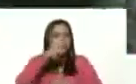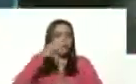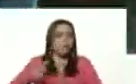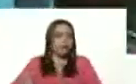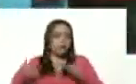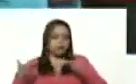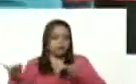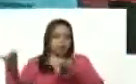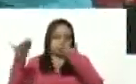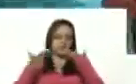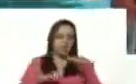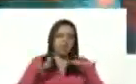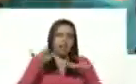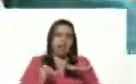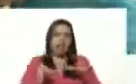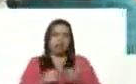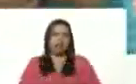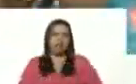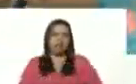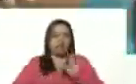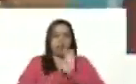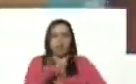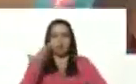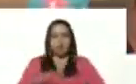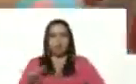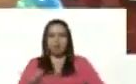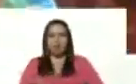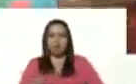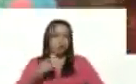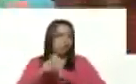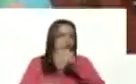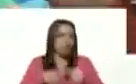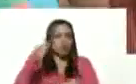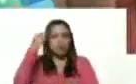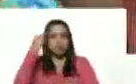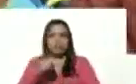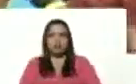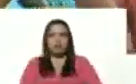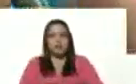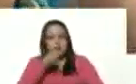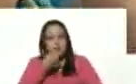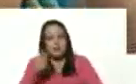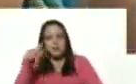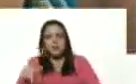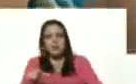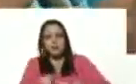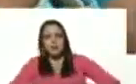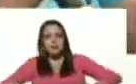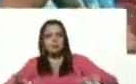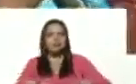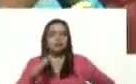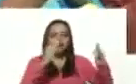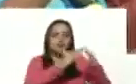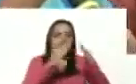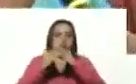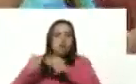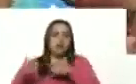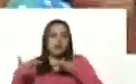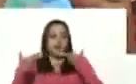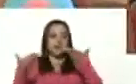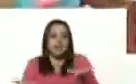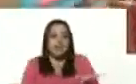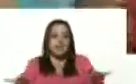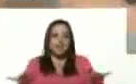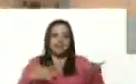en el pueblo ha sido el principal protagonista hora a hora, día a día, para el embellecimiento de nuestra vivienda, para darle esencia